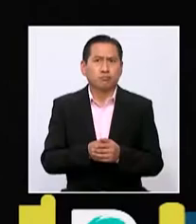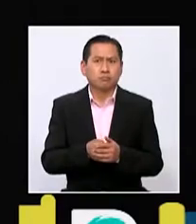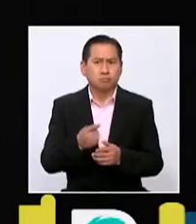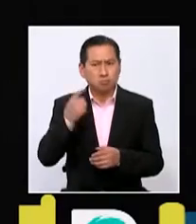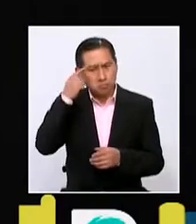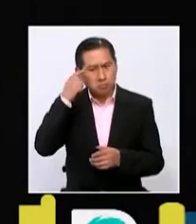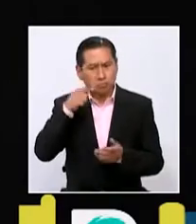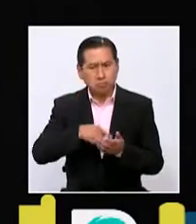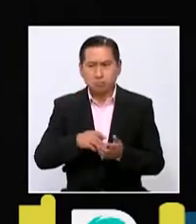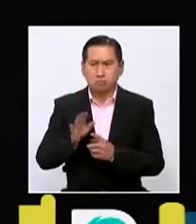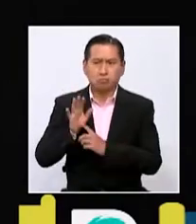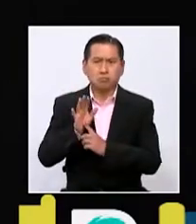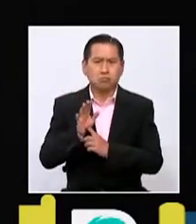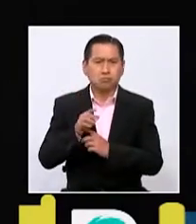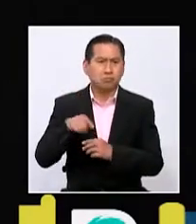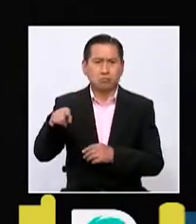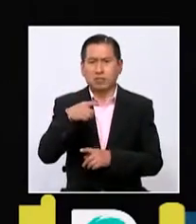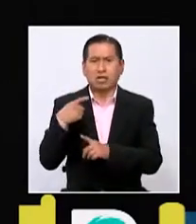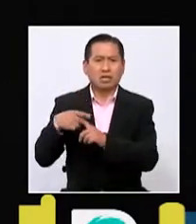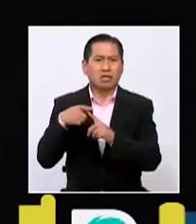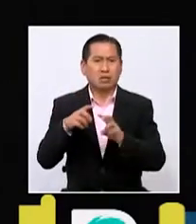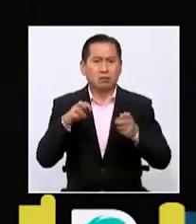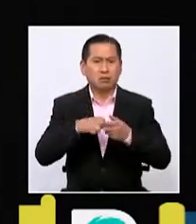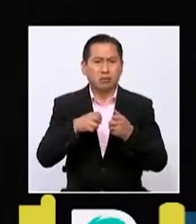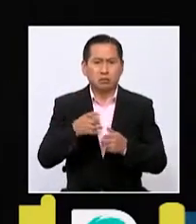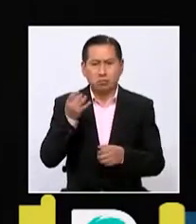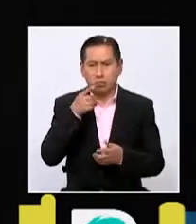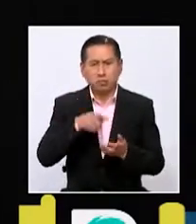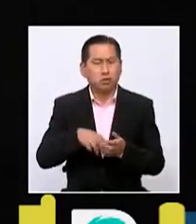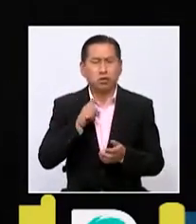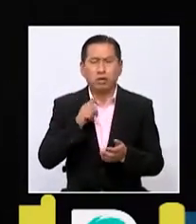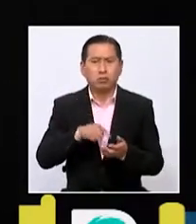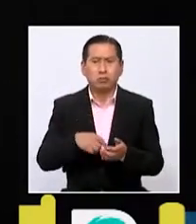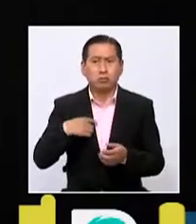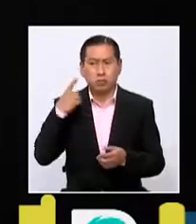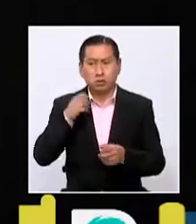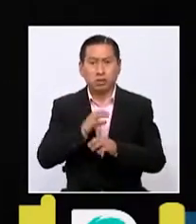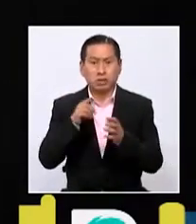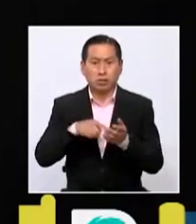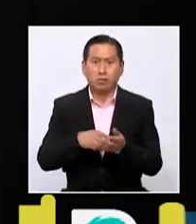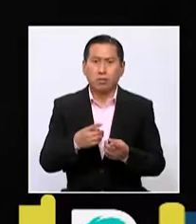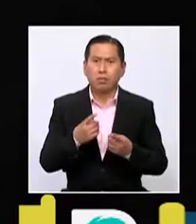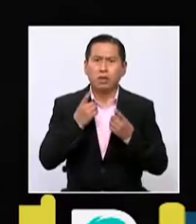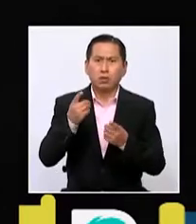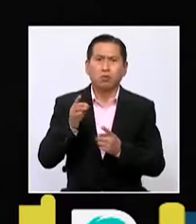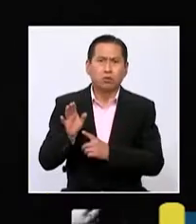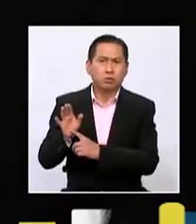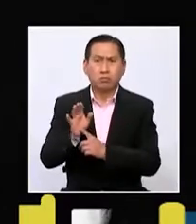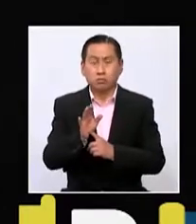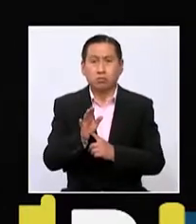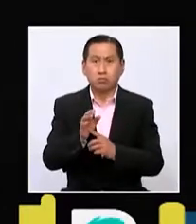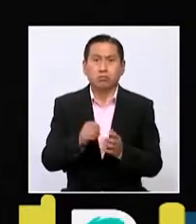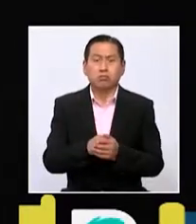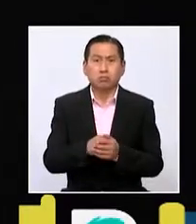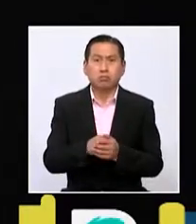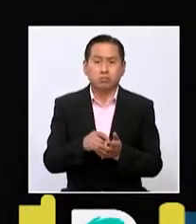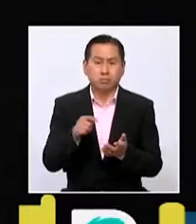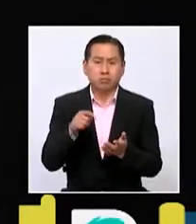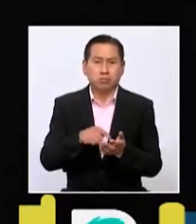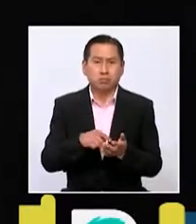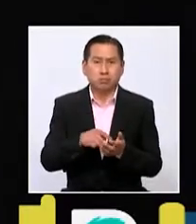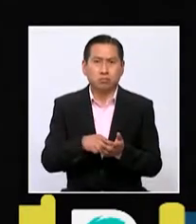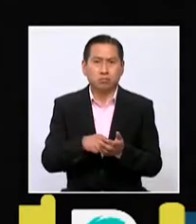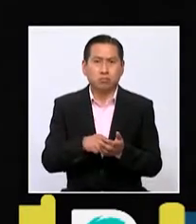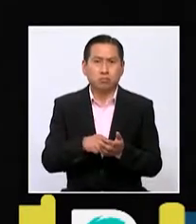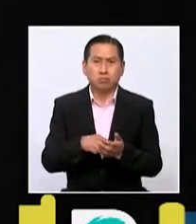apología al delito ni al narcotráfico, al contrario, yo creo que es una clara denuncia, de acuerdo, a lo que se